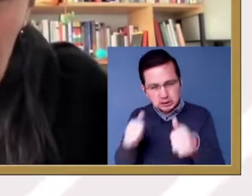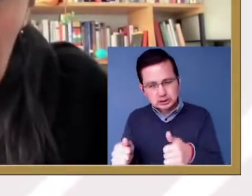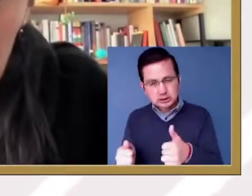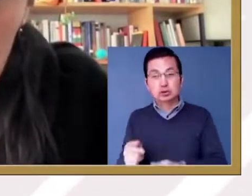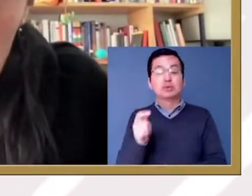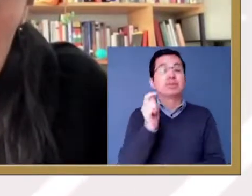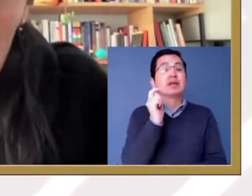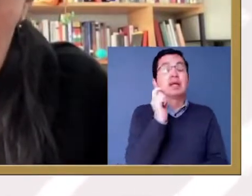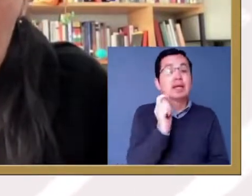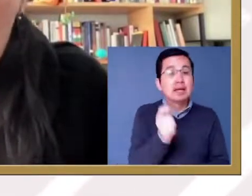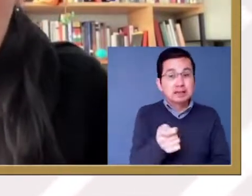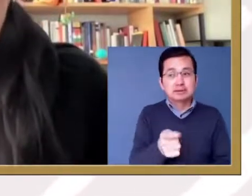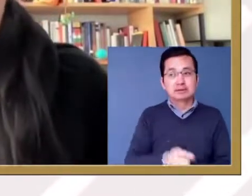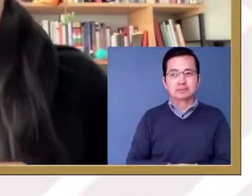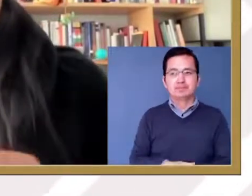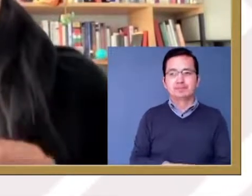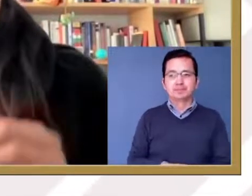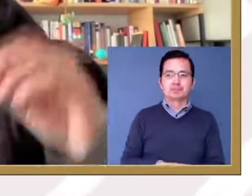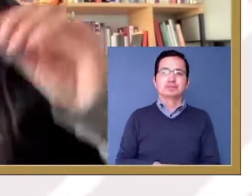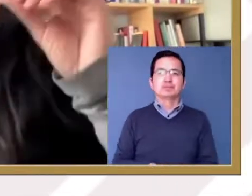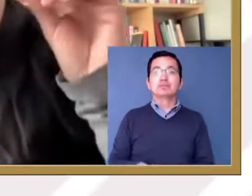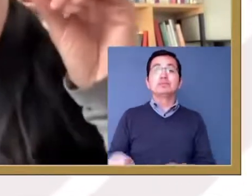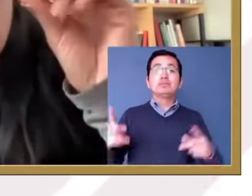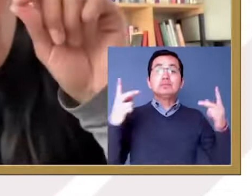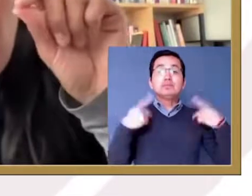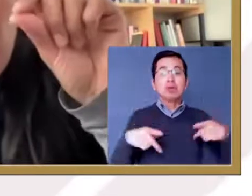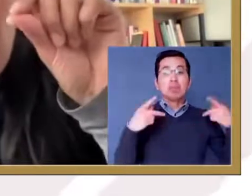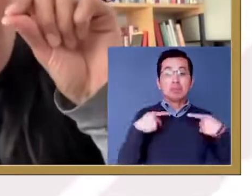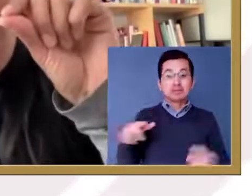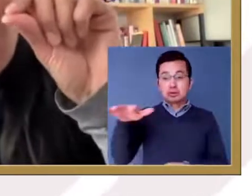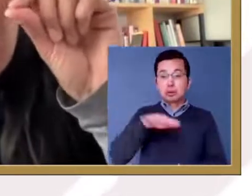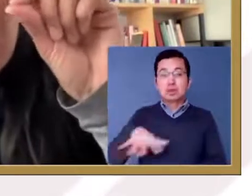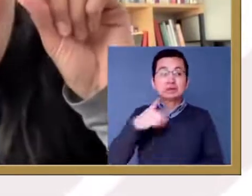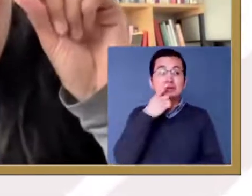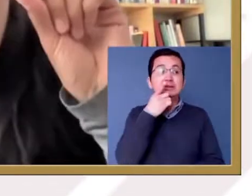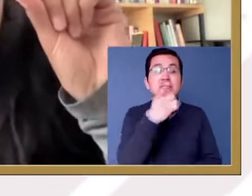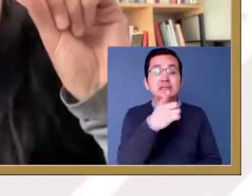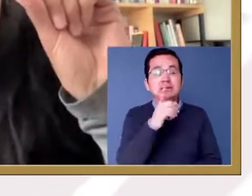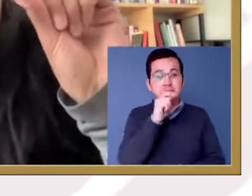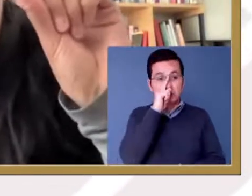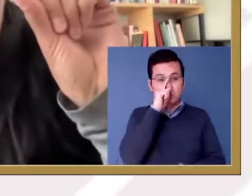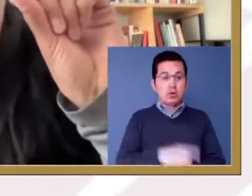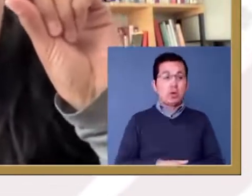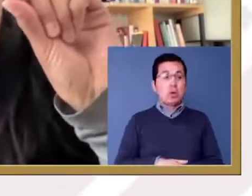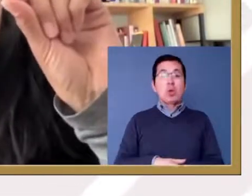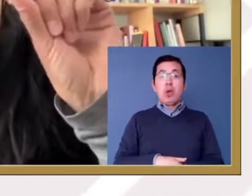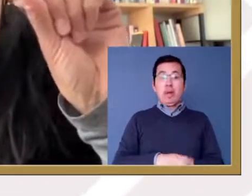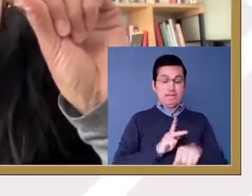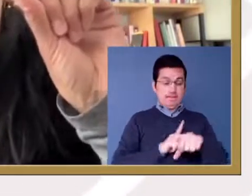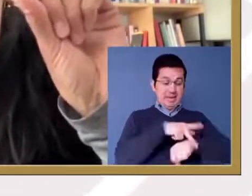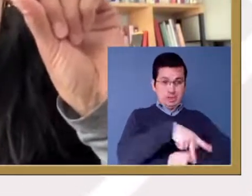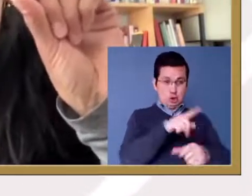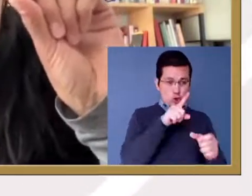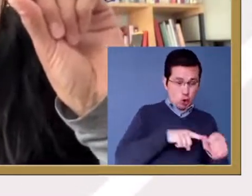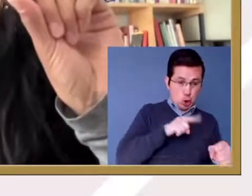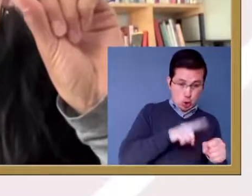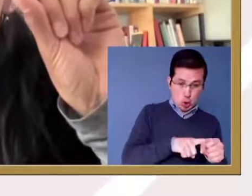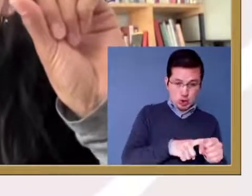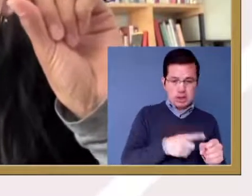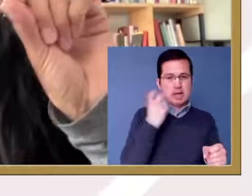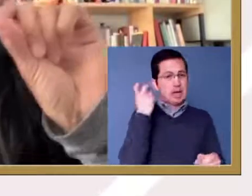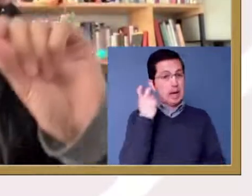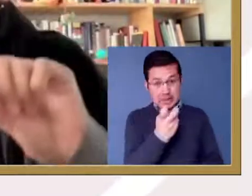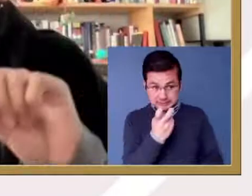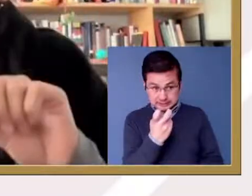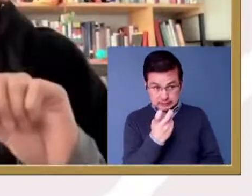entre el dato en donde la gente dice el color de piel es la segunda causa más importante o más común de discriminación,